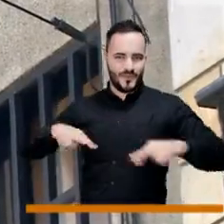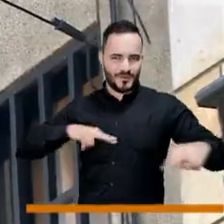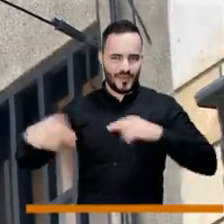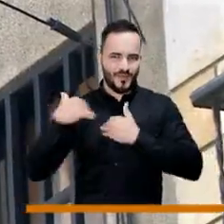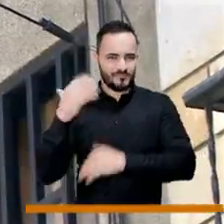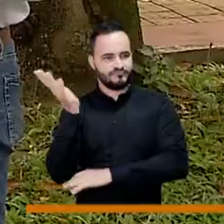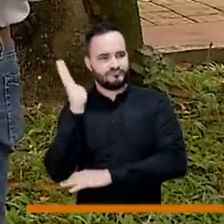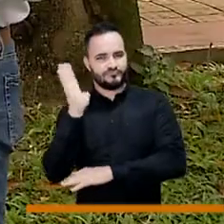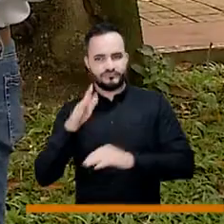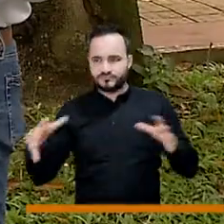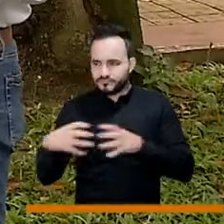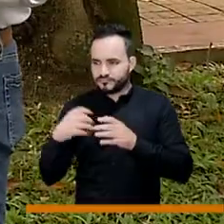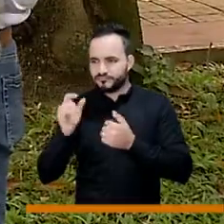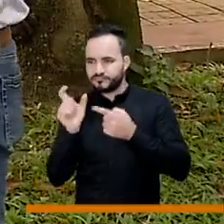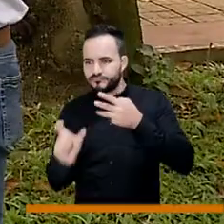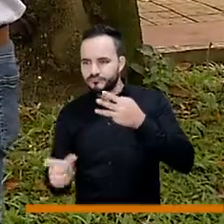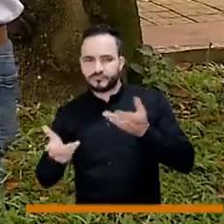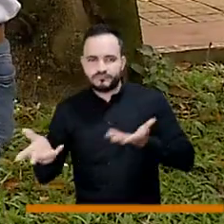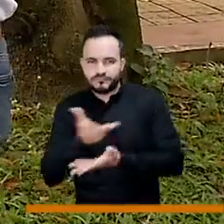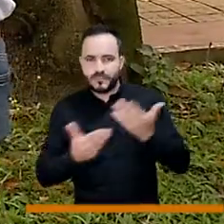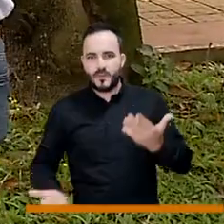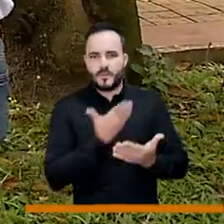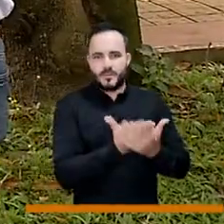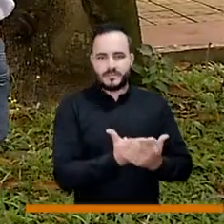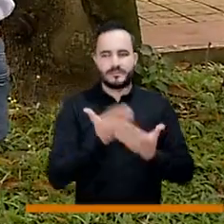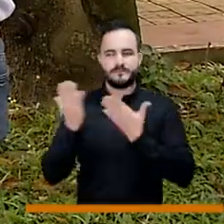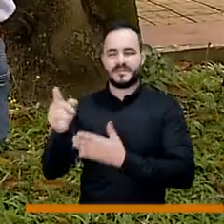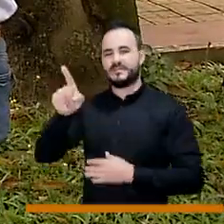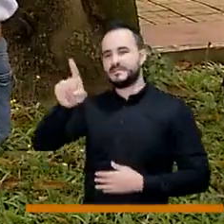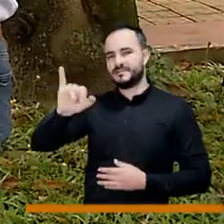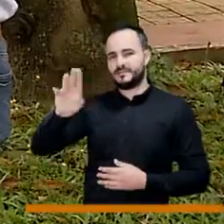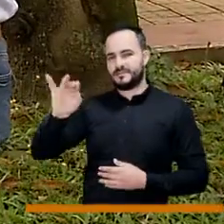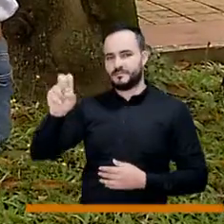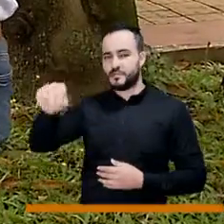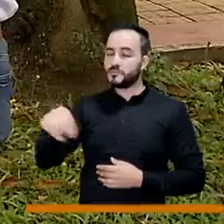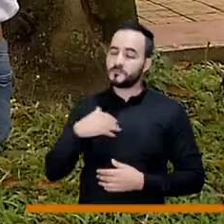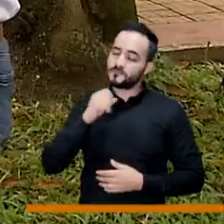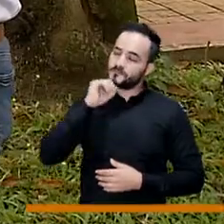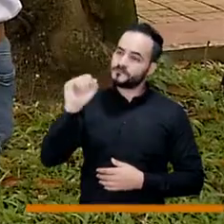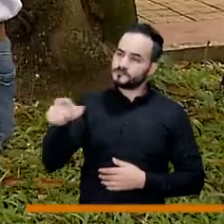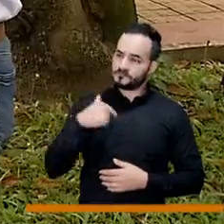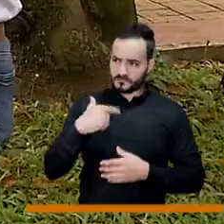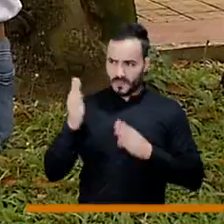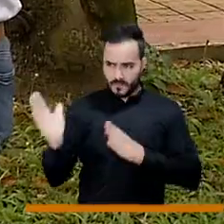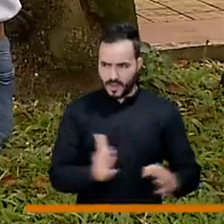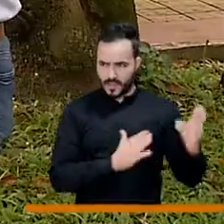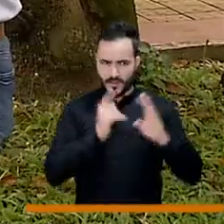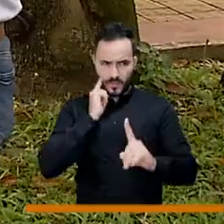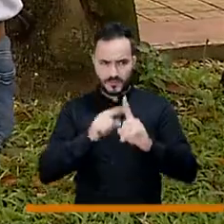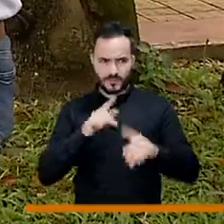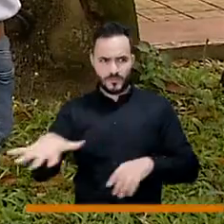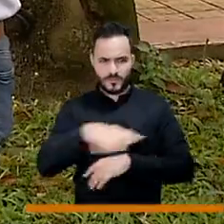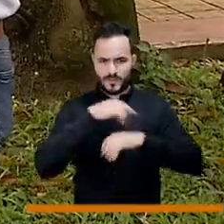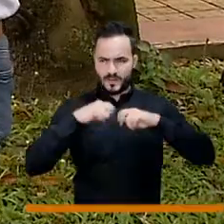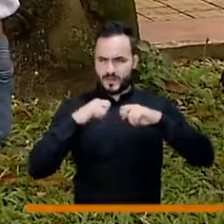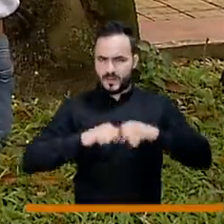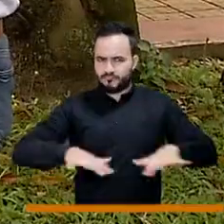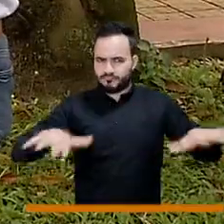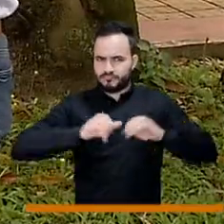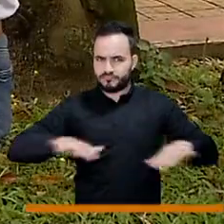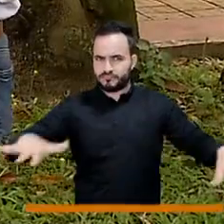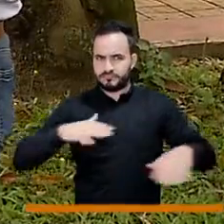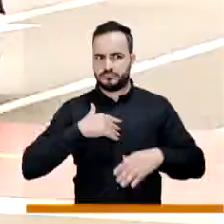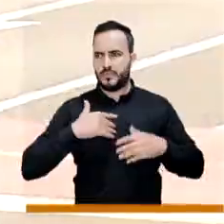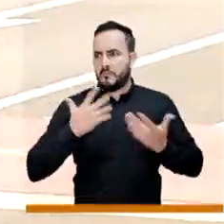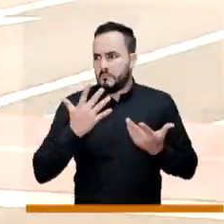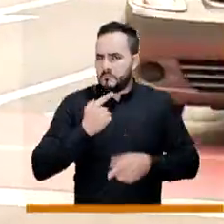iniciativa, Simón Molina Gómez, y le pregunto, concejal, ¿es posible un plan de gestión eficiente en términos de energía para la